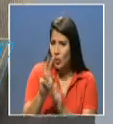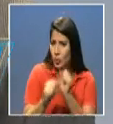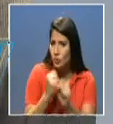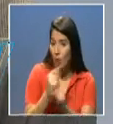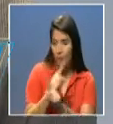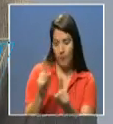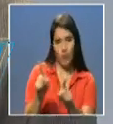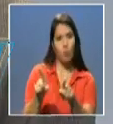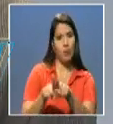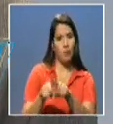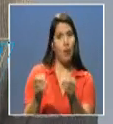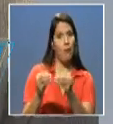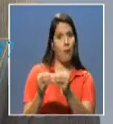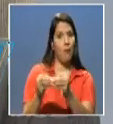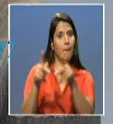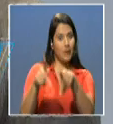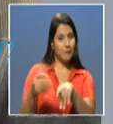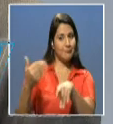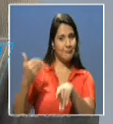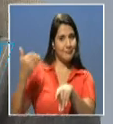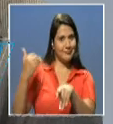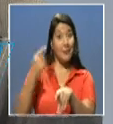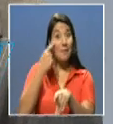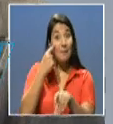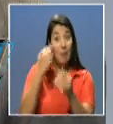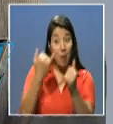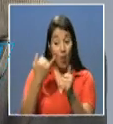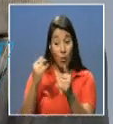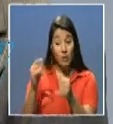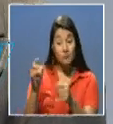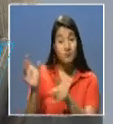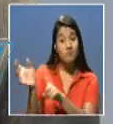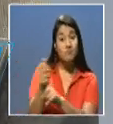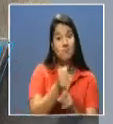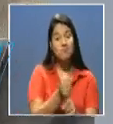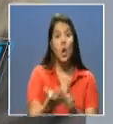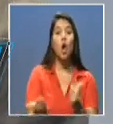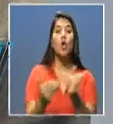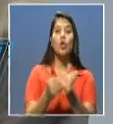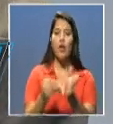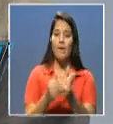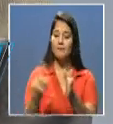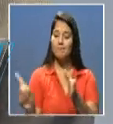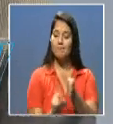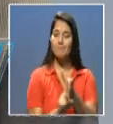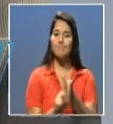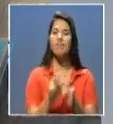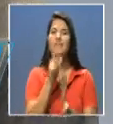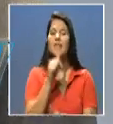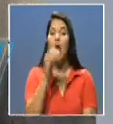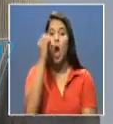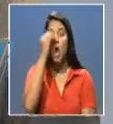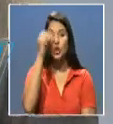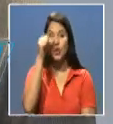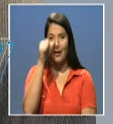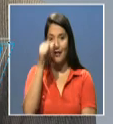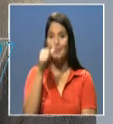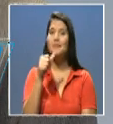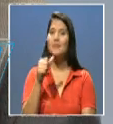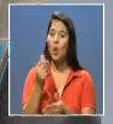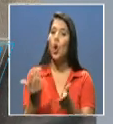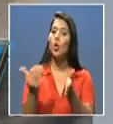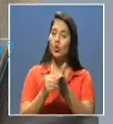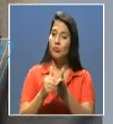al expresidente don Óscar Arias en una acusación a la cual él ni siquiera fue acusado.